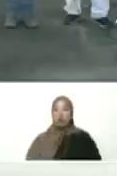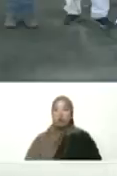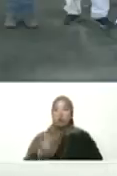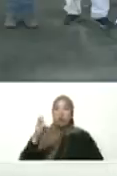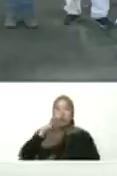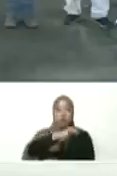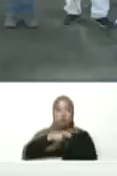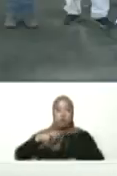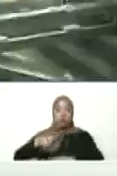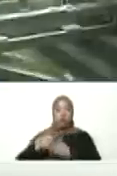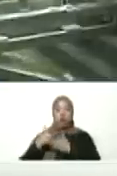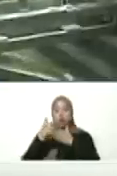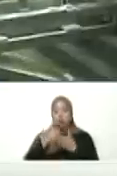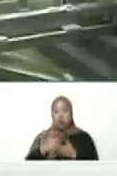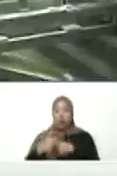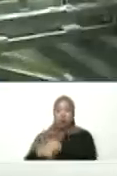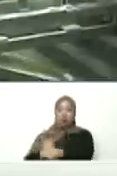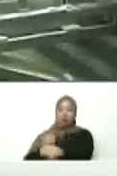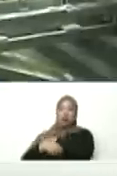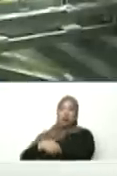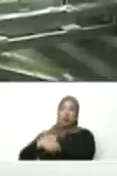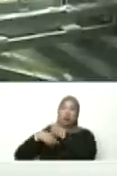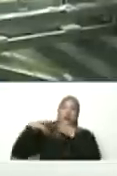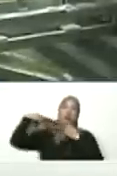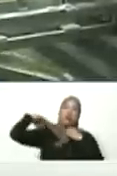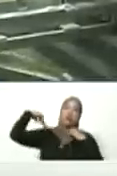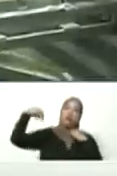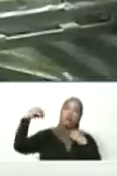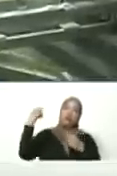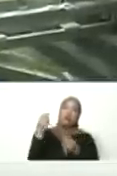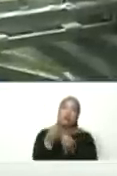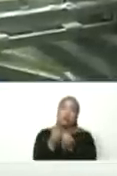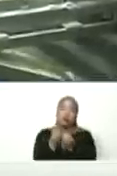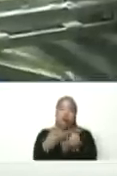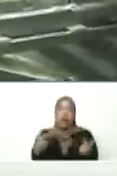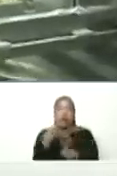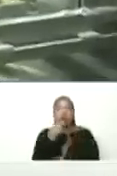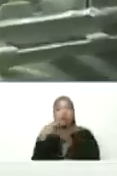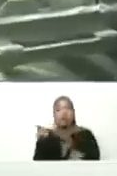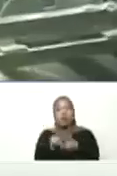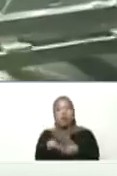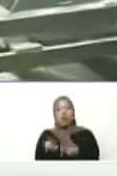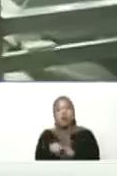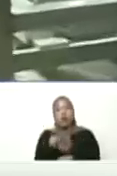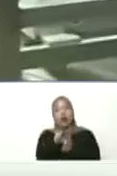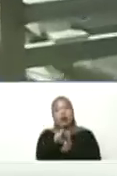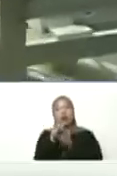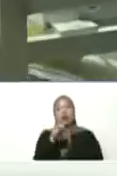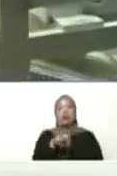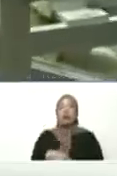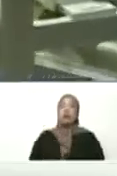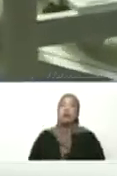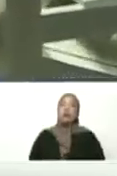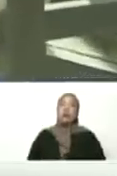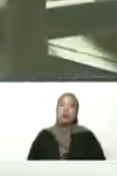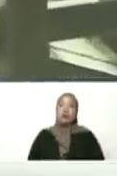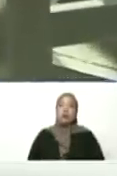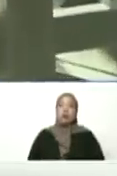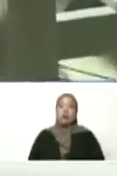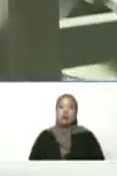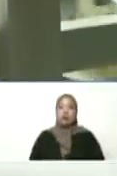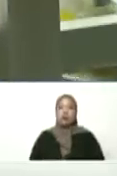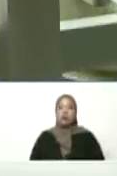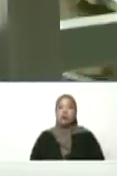Maquinaria, garantizarla. La semilla, bueno, garantizarla. Conversadita,